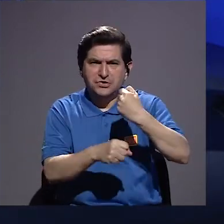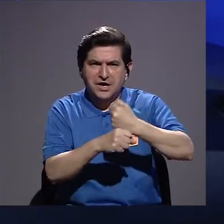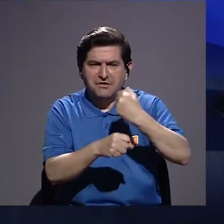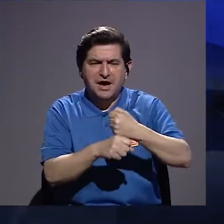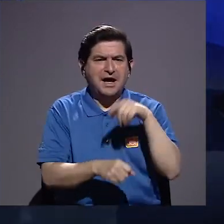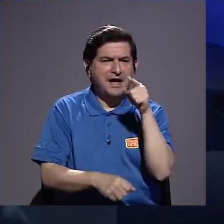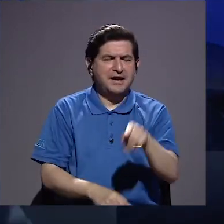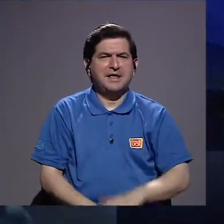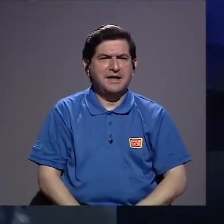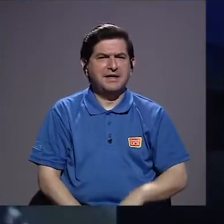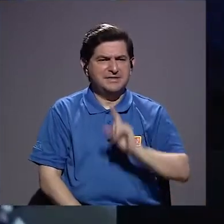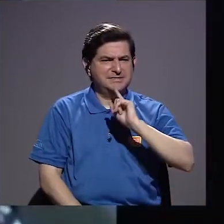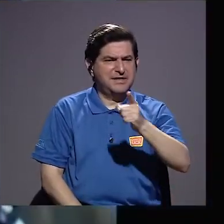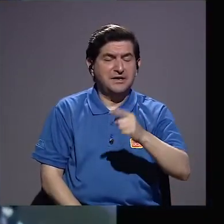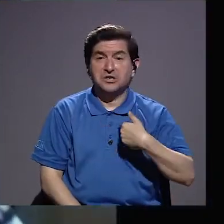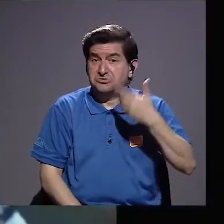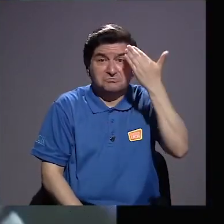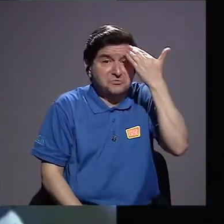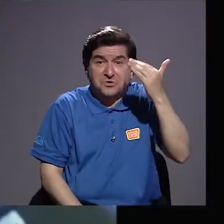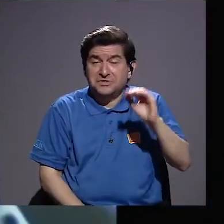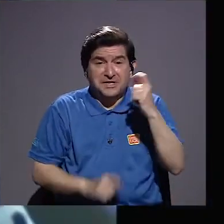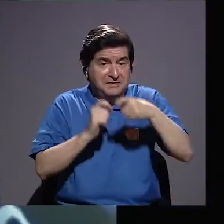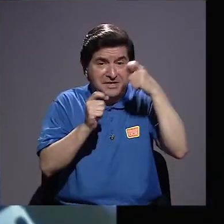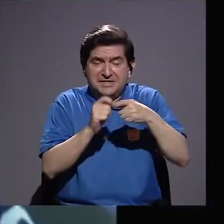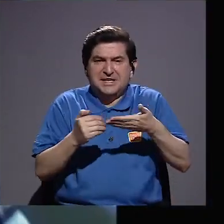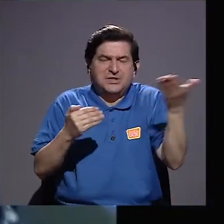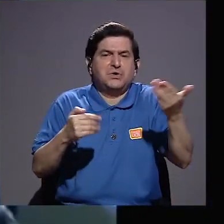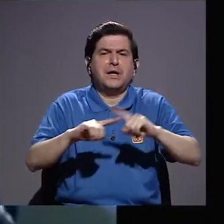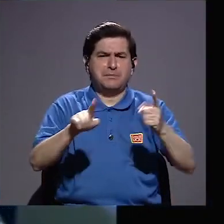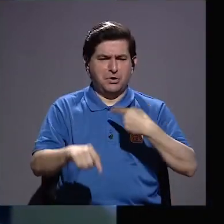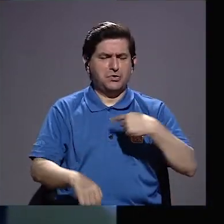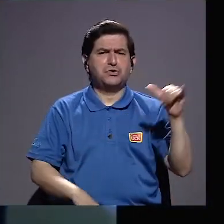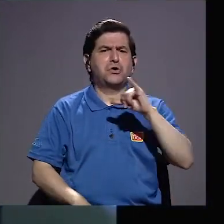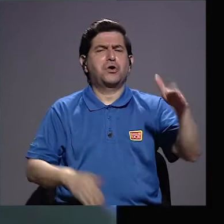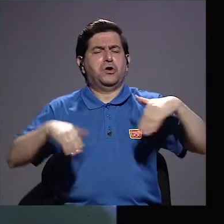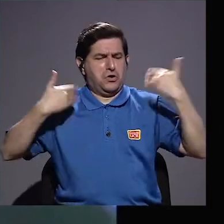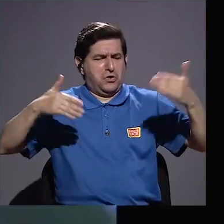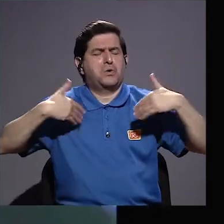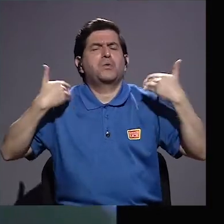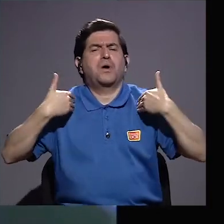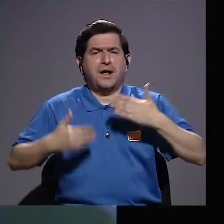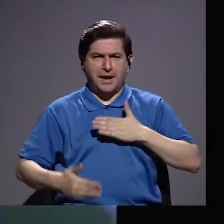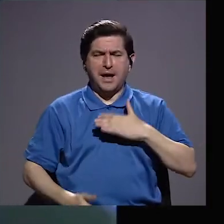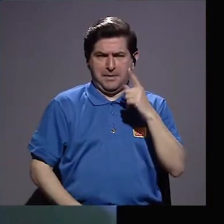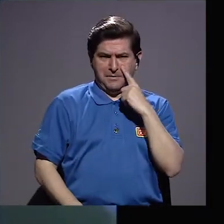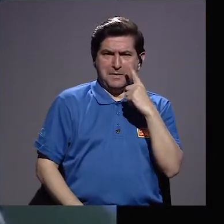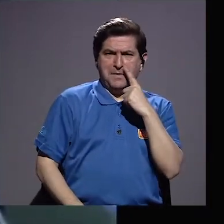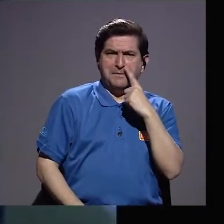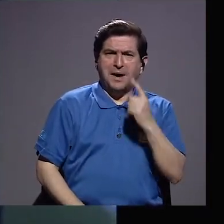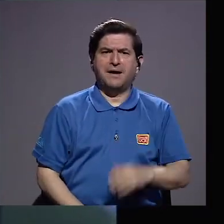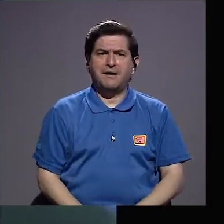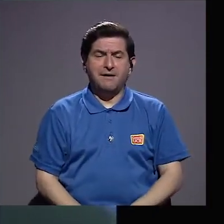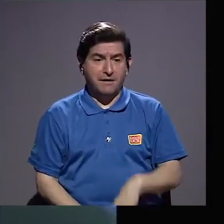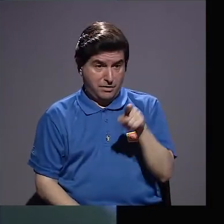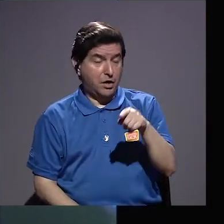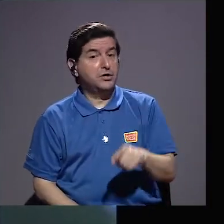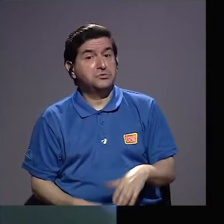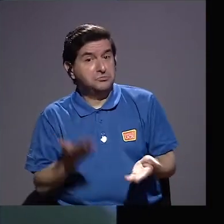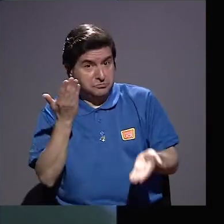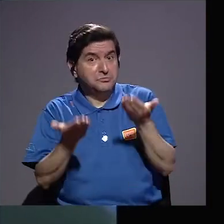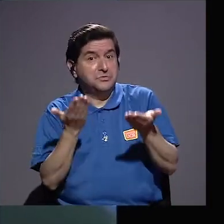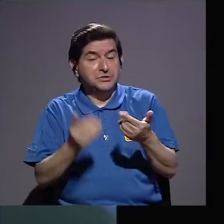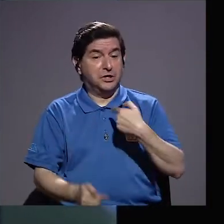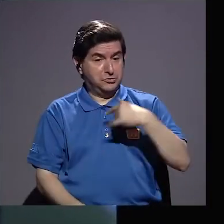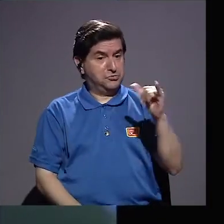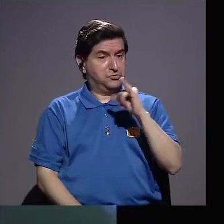tenía muy claro qué era, pero yo pensaba, bueno, yo voy a ser así de feliz. Se pone mi papá, pues debe ser algo que hace mucha felicidad,